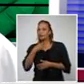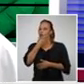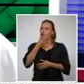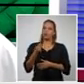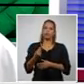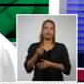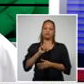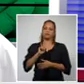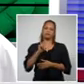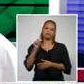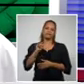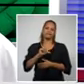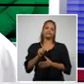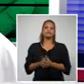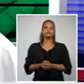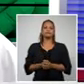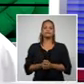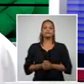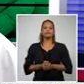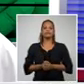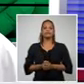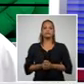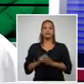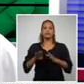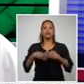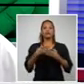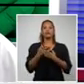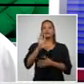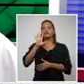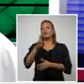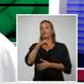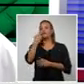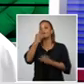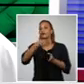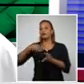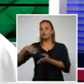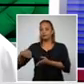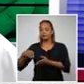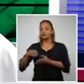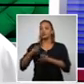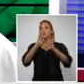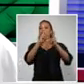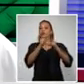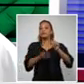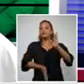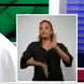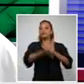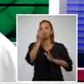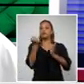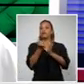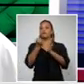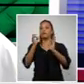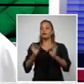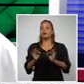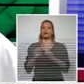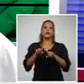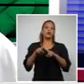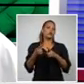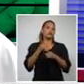pero es un día que 5 fallecidos, un número elevado de casos confirmados. Lo único que podemos